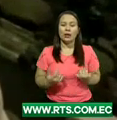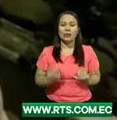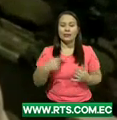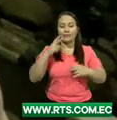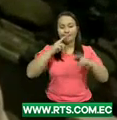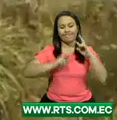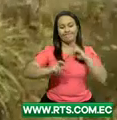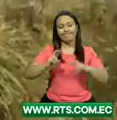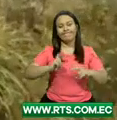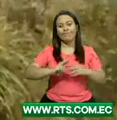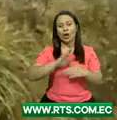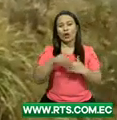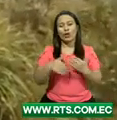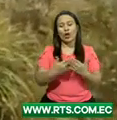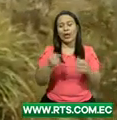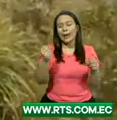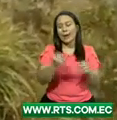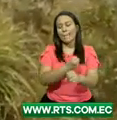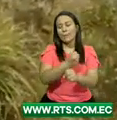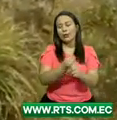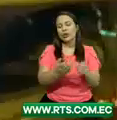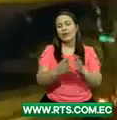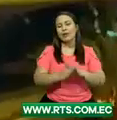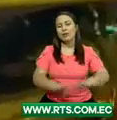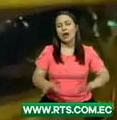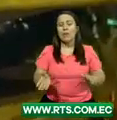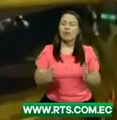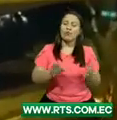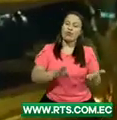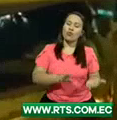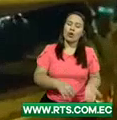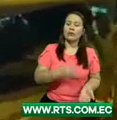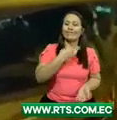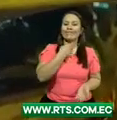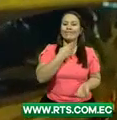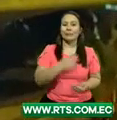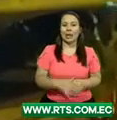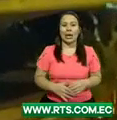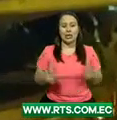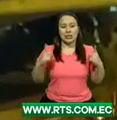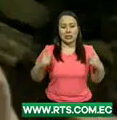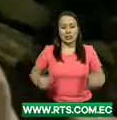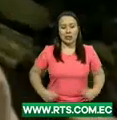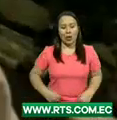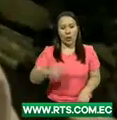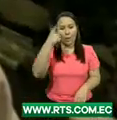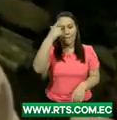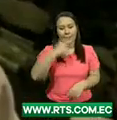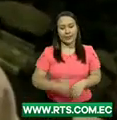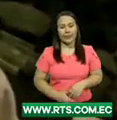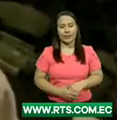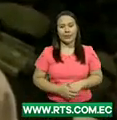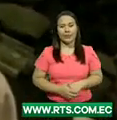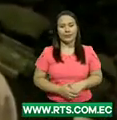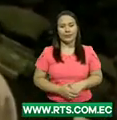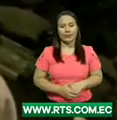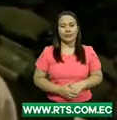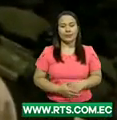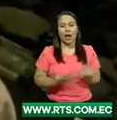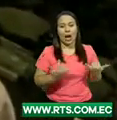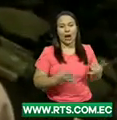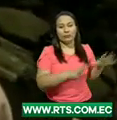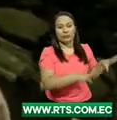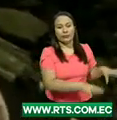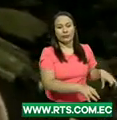pero fue imposible estaba y así sin hospitales el estado de salud de la sobreviviente fue trasladado